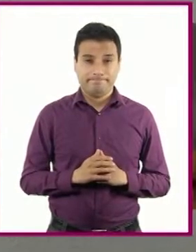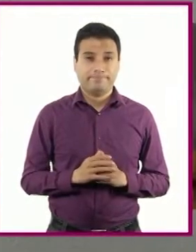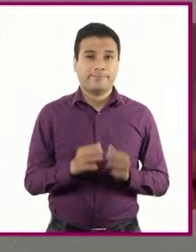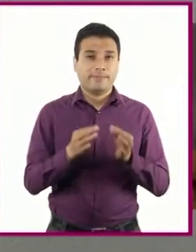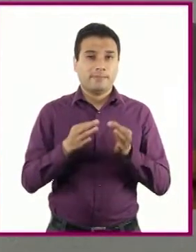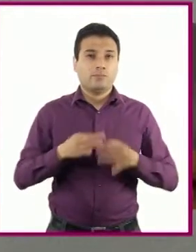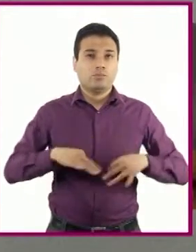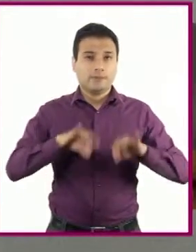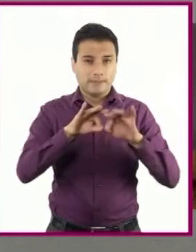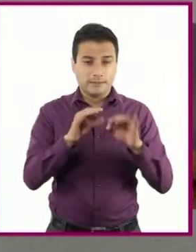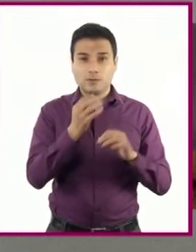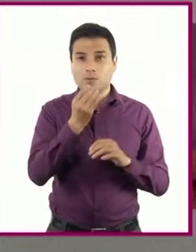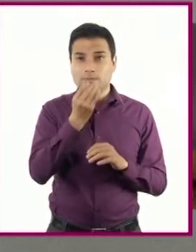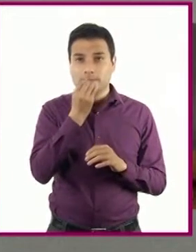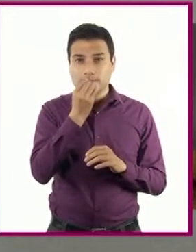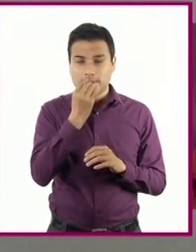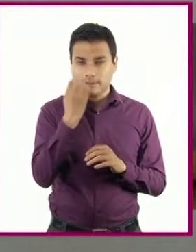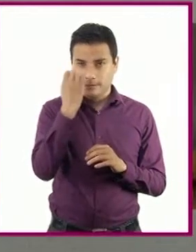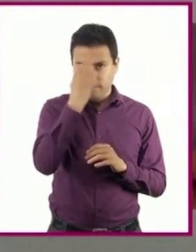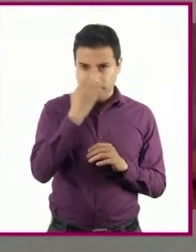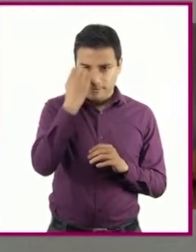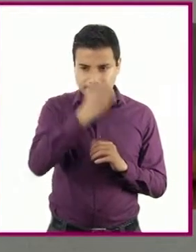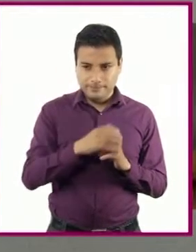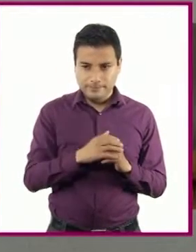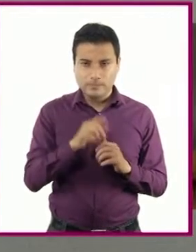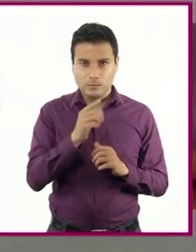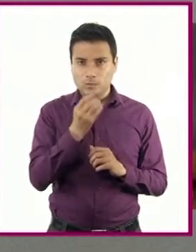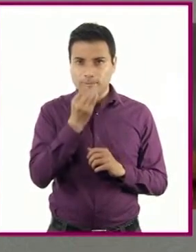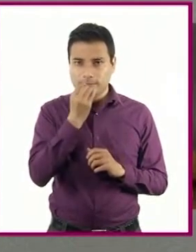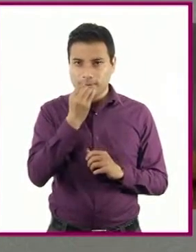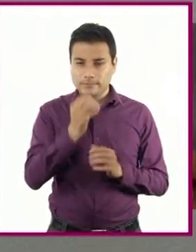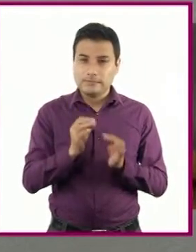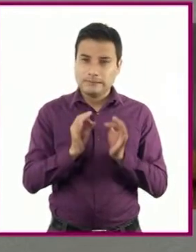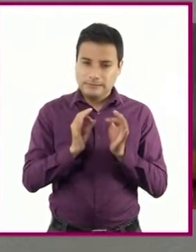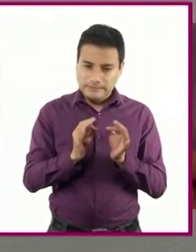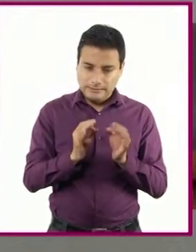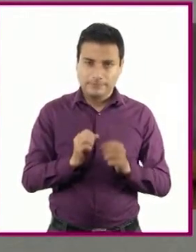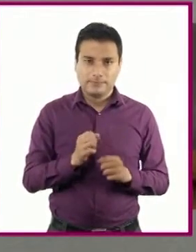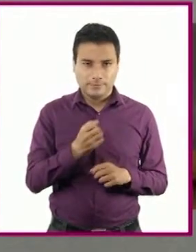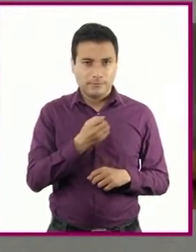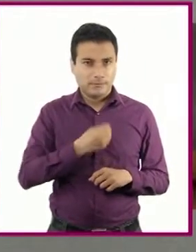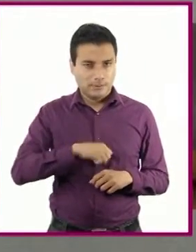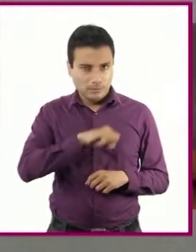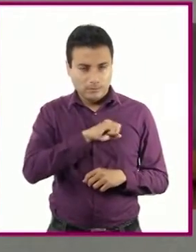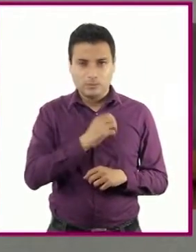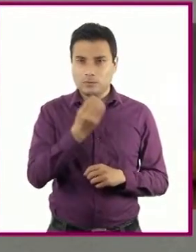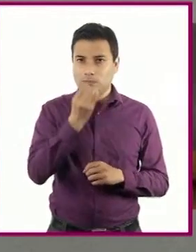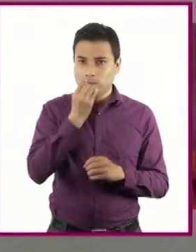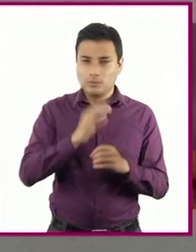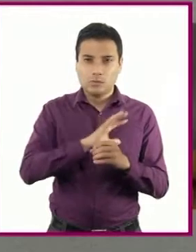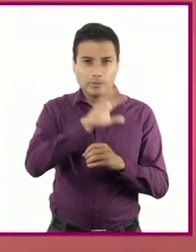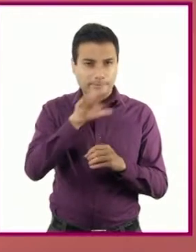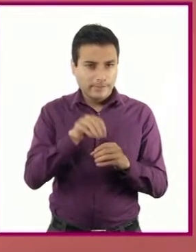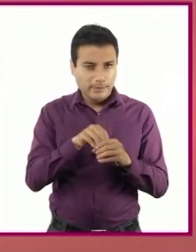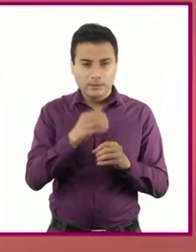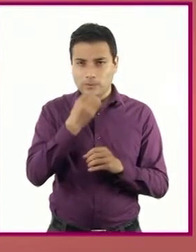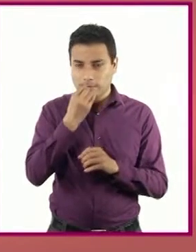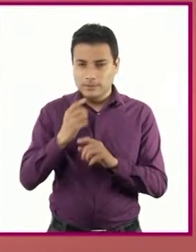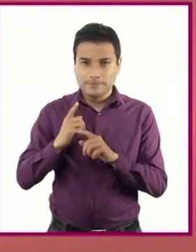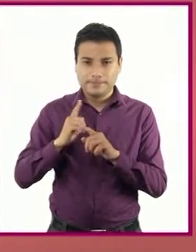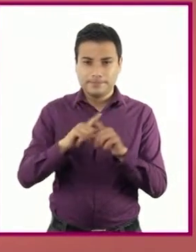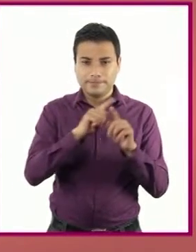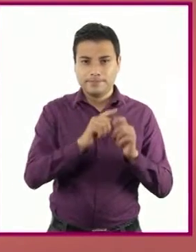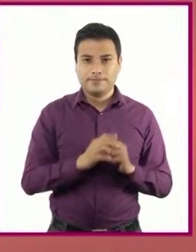los alimentos que consumimos y mantener una dieta correcta, equilibrada, completa, suficiente y variada.